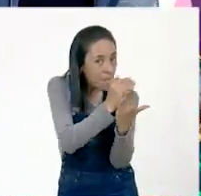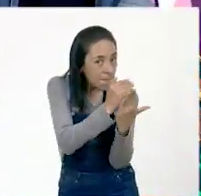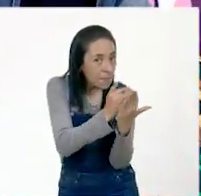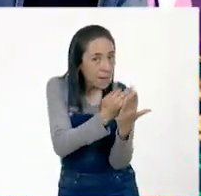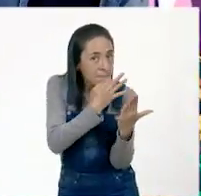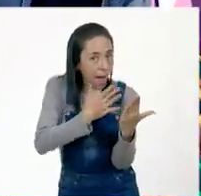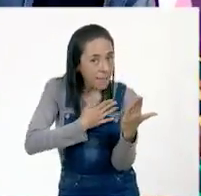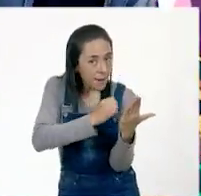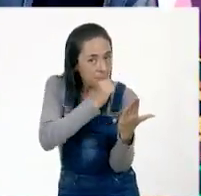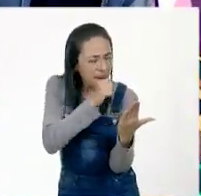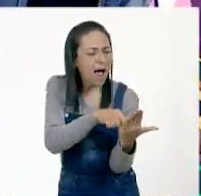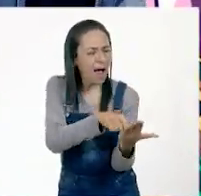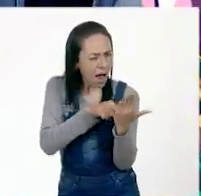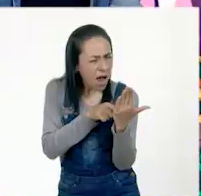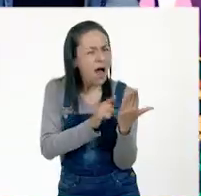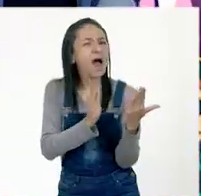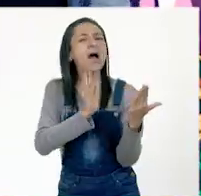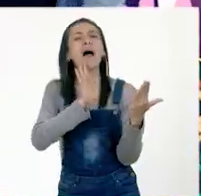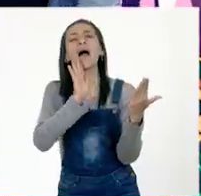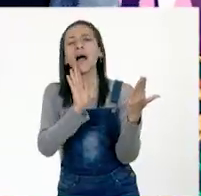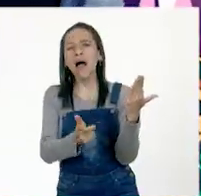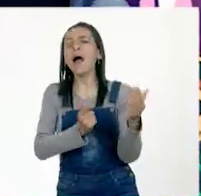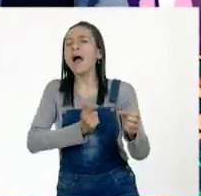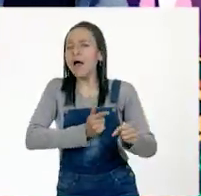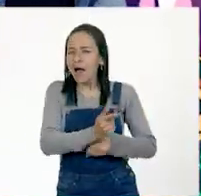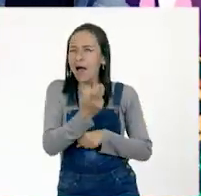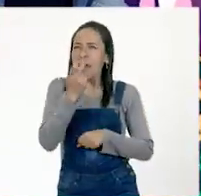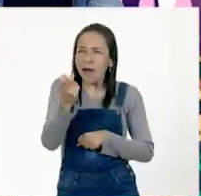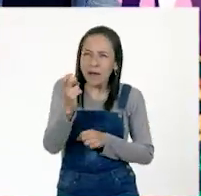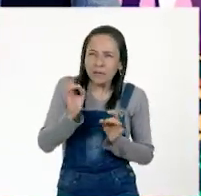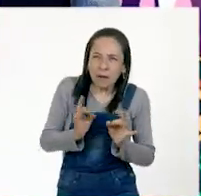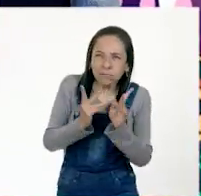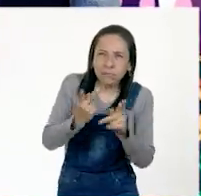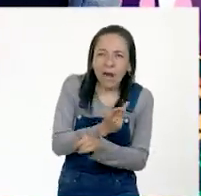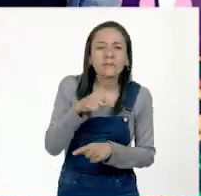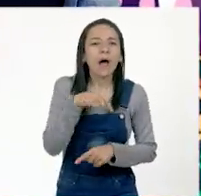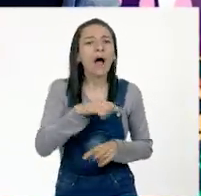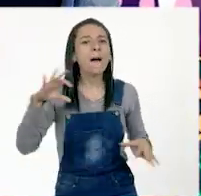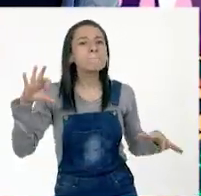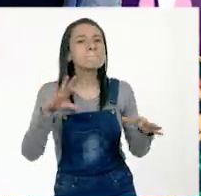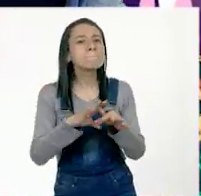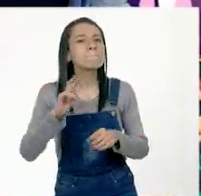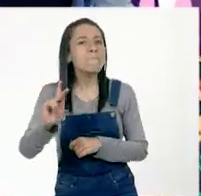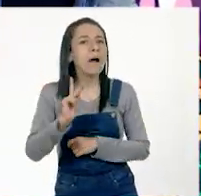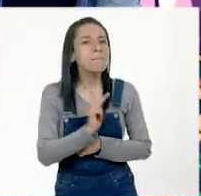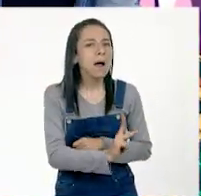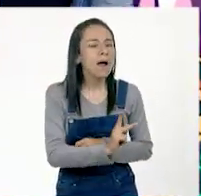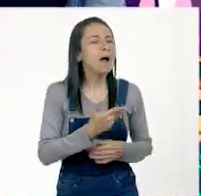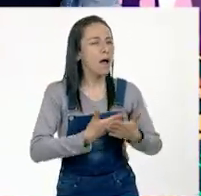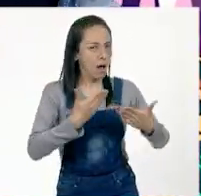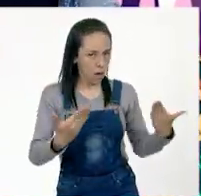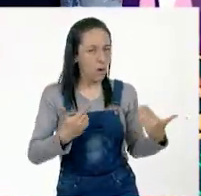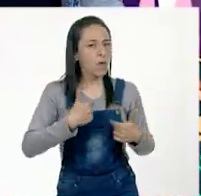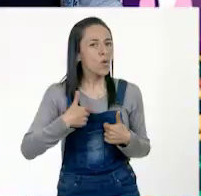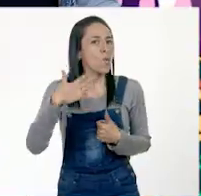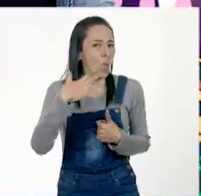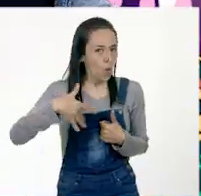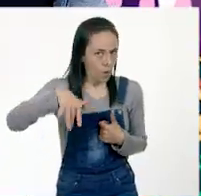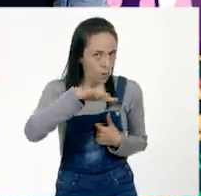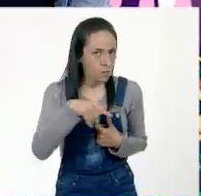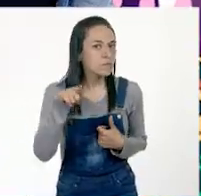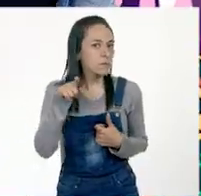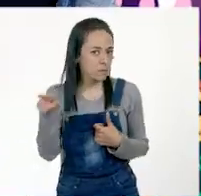algo sobre esto que está pasando. Me voy a dirigir a buscar a la maestra Adriana para